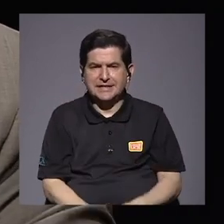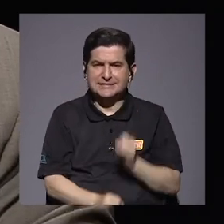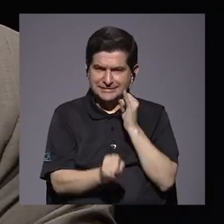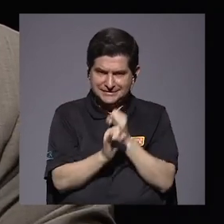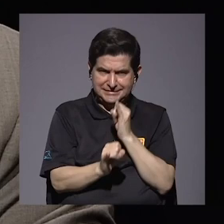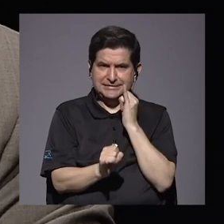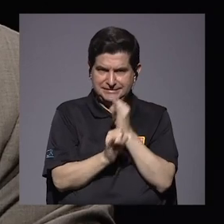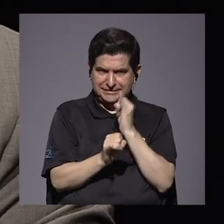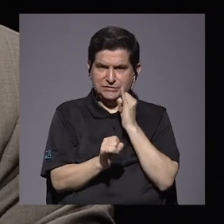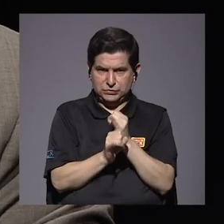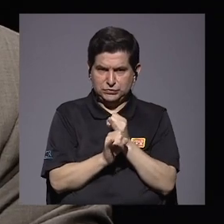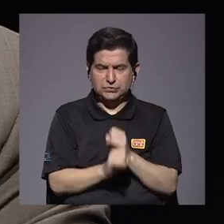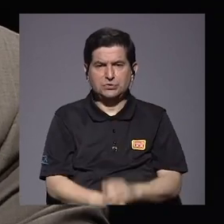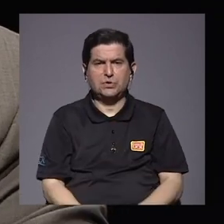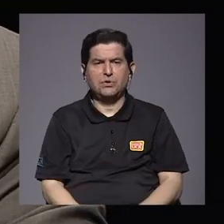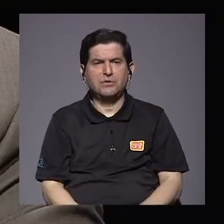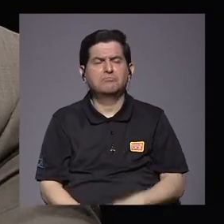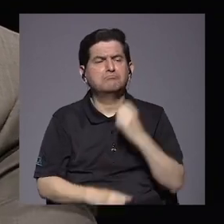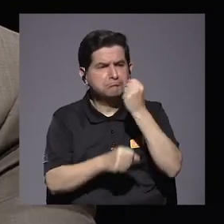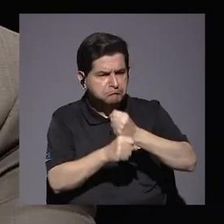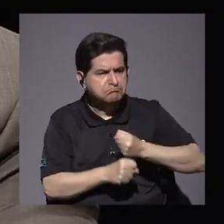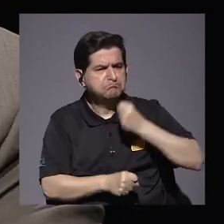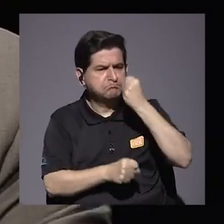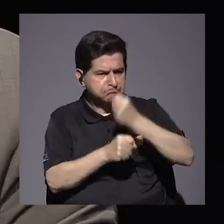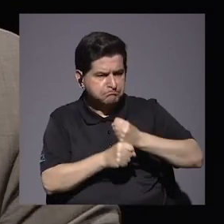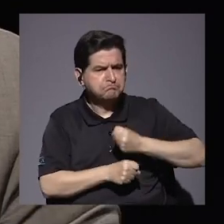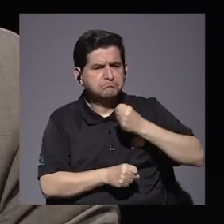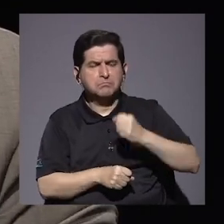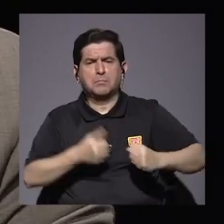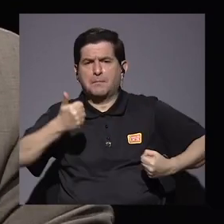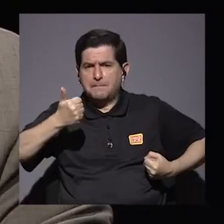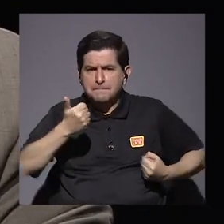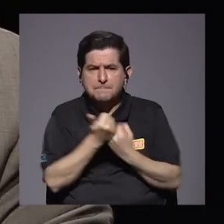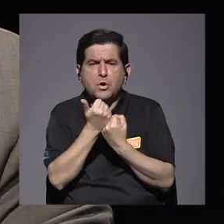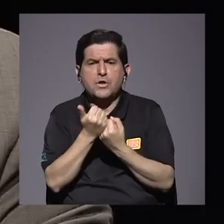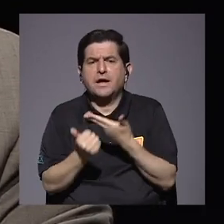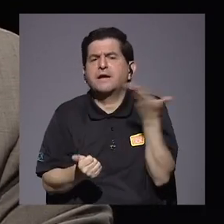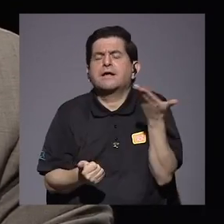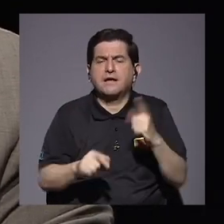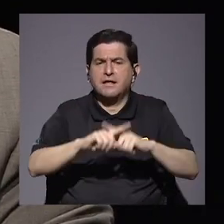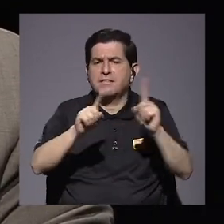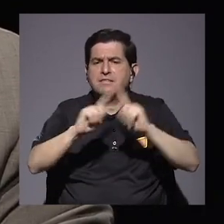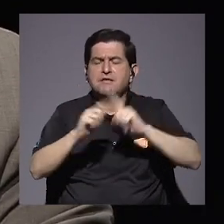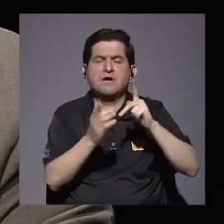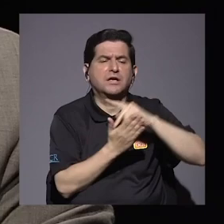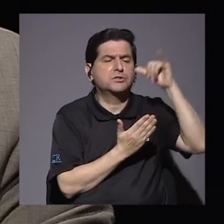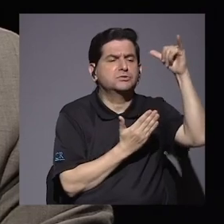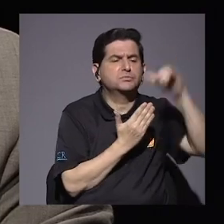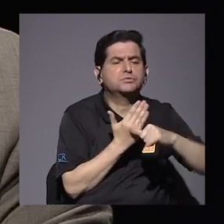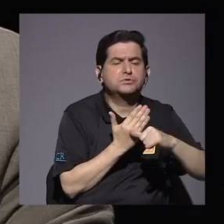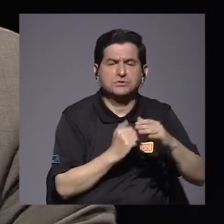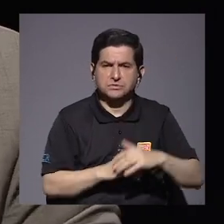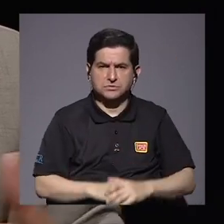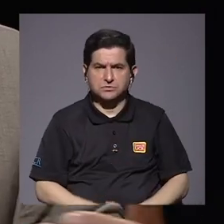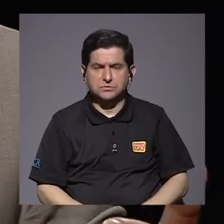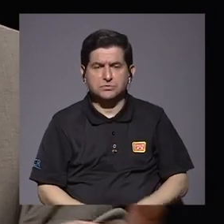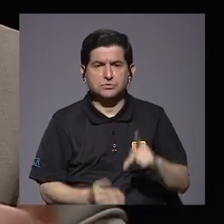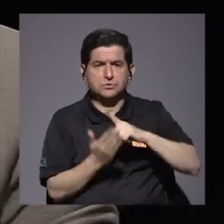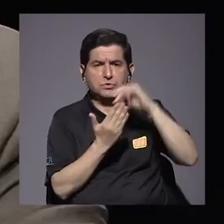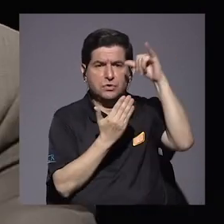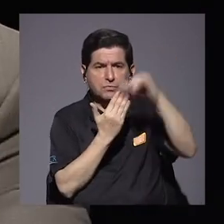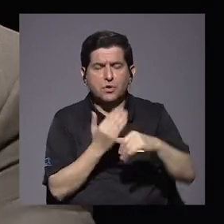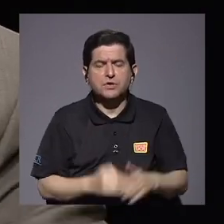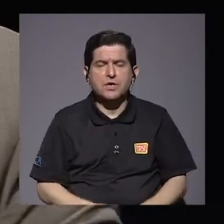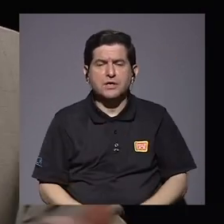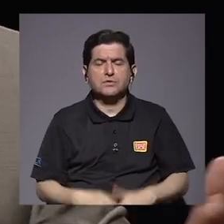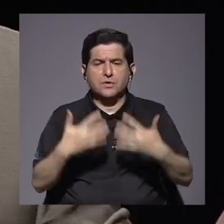la institución se ha dado la tarea de respaldar diferentes proyectos, como el proyecto de